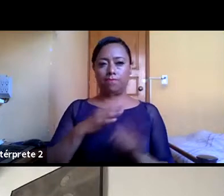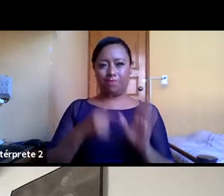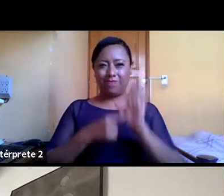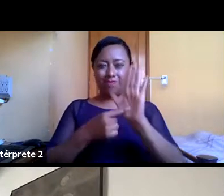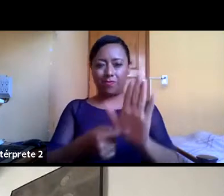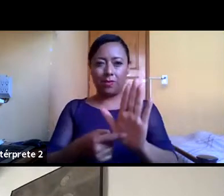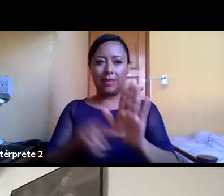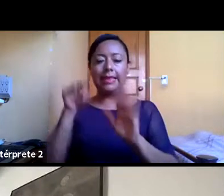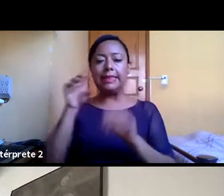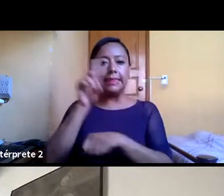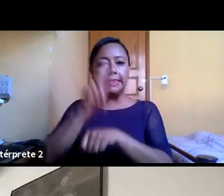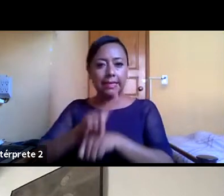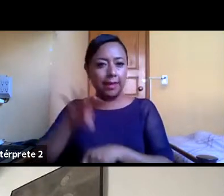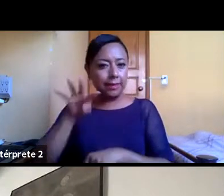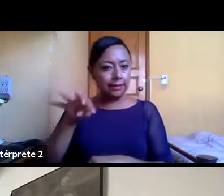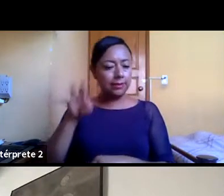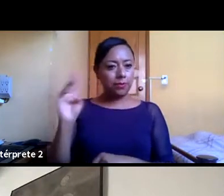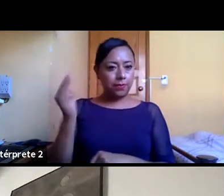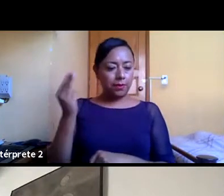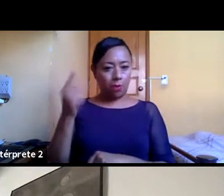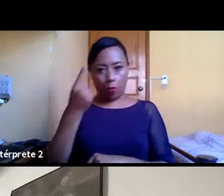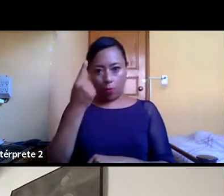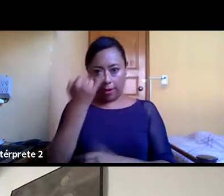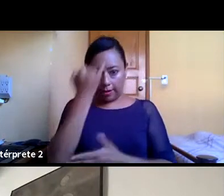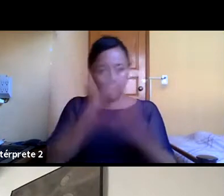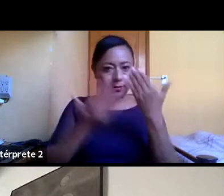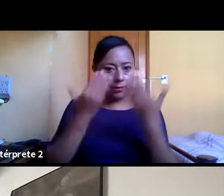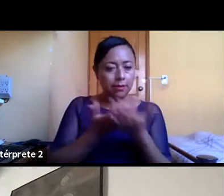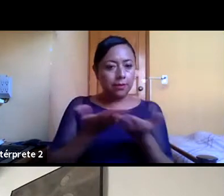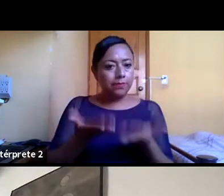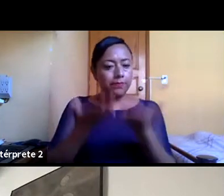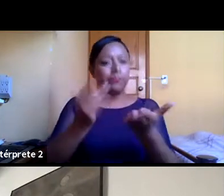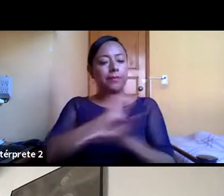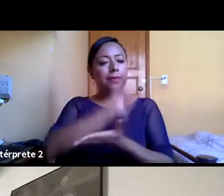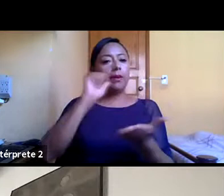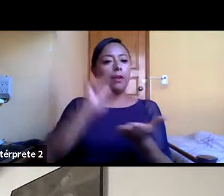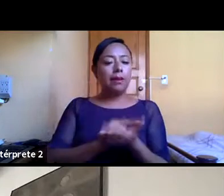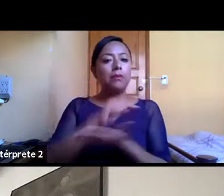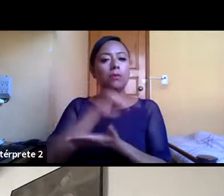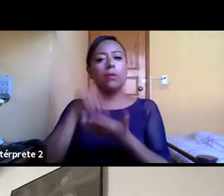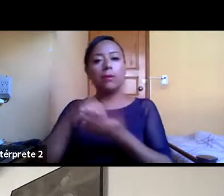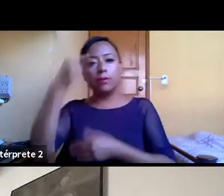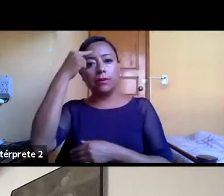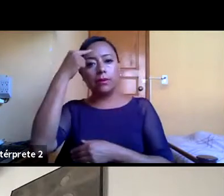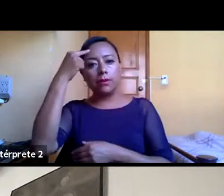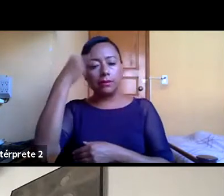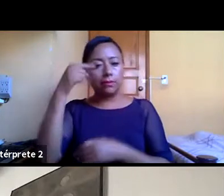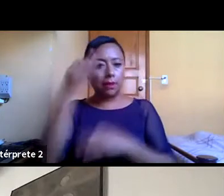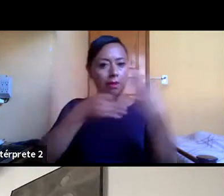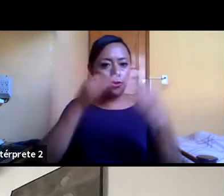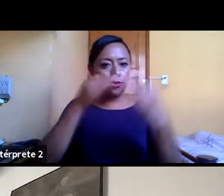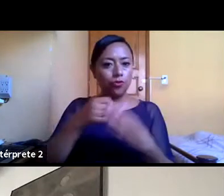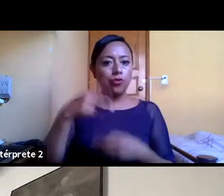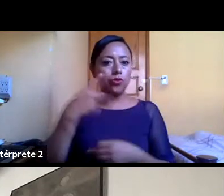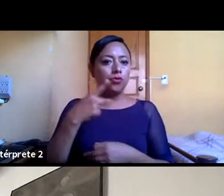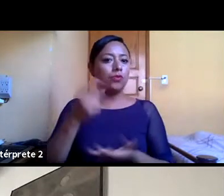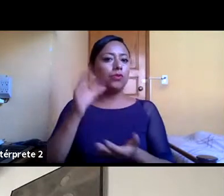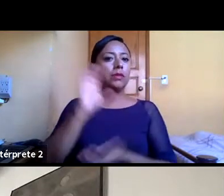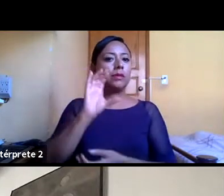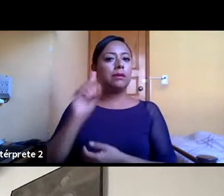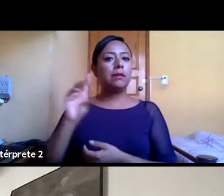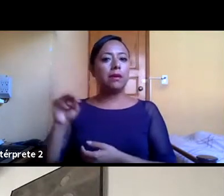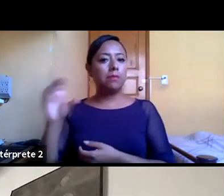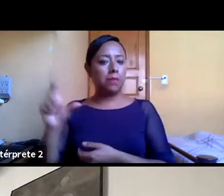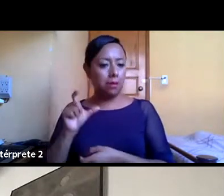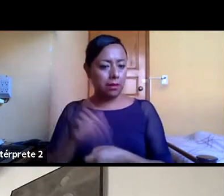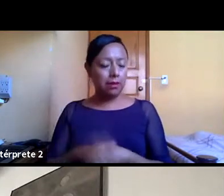una iniciativa por la que se expide la Ley de Espacio Público para la Ciudad de México. Dicha propuesta, al abordar la